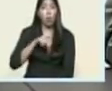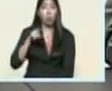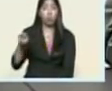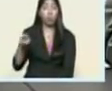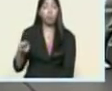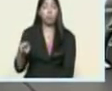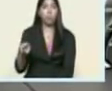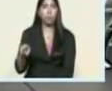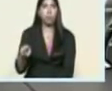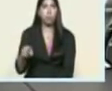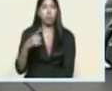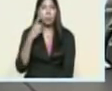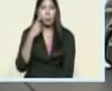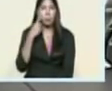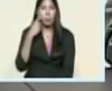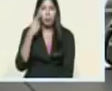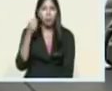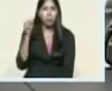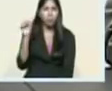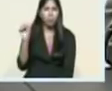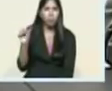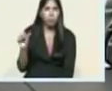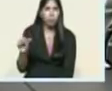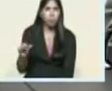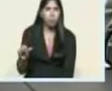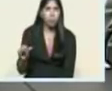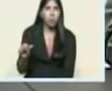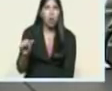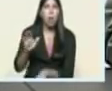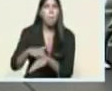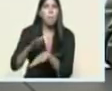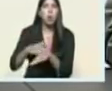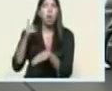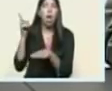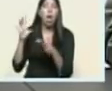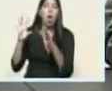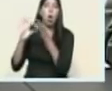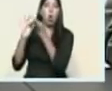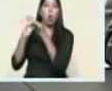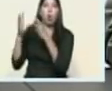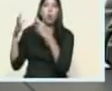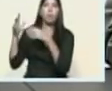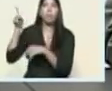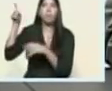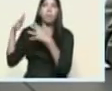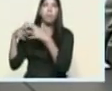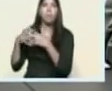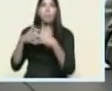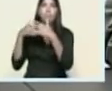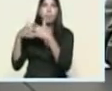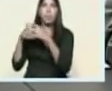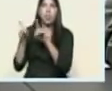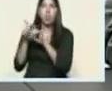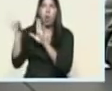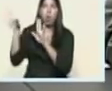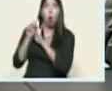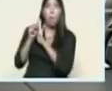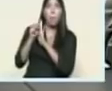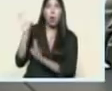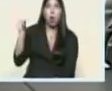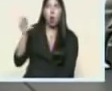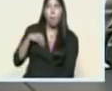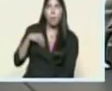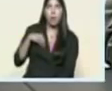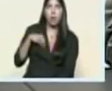extremista, esa arrogancia viene, bueno, de sus juntas con el norte. Se le ha pegado lo peor, se le ha pegado